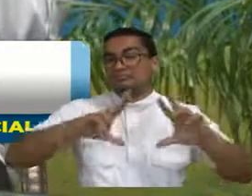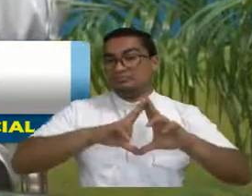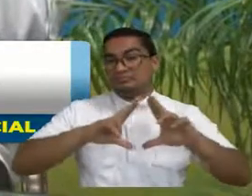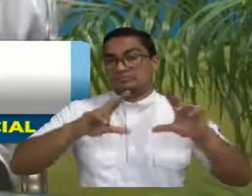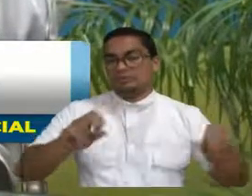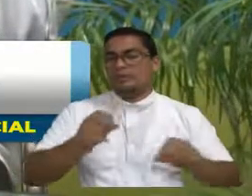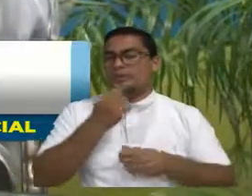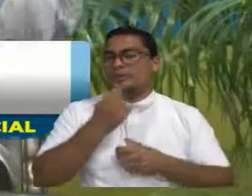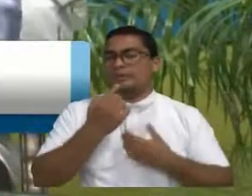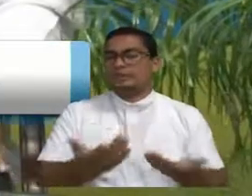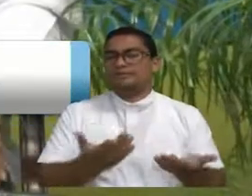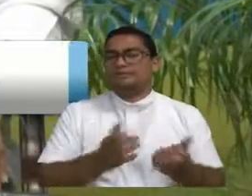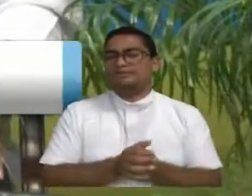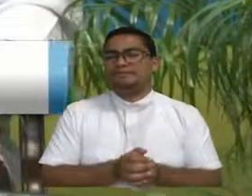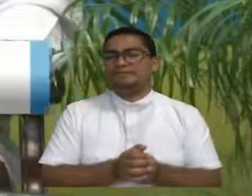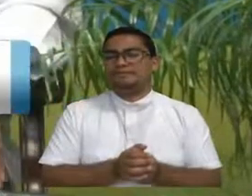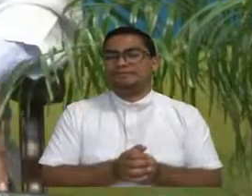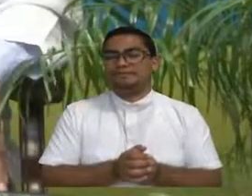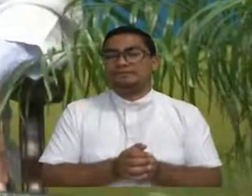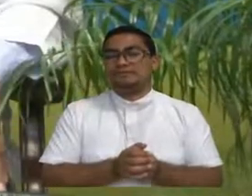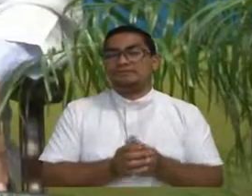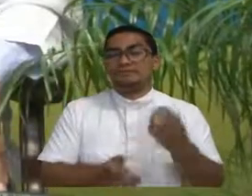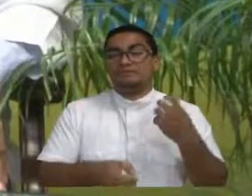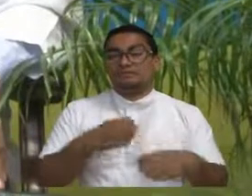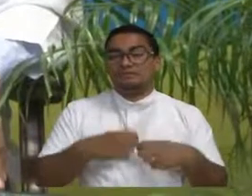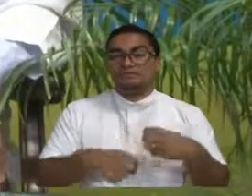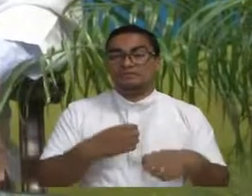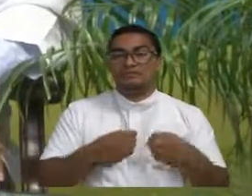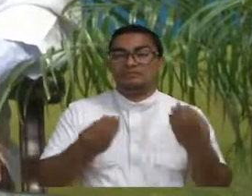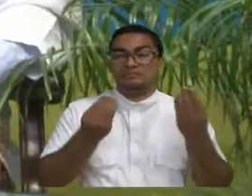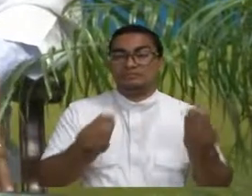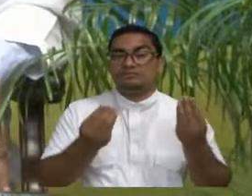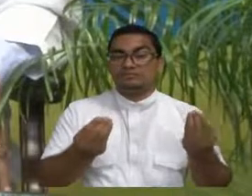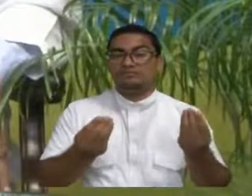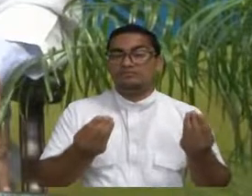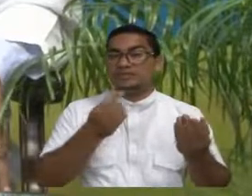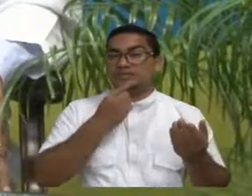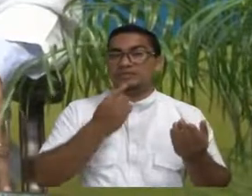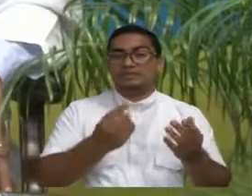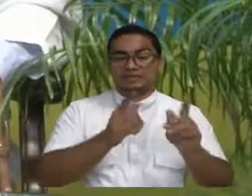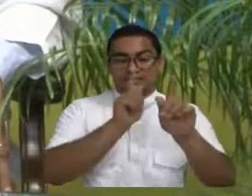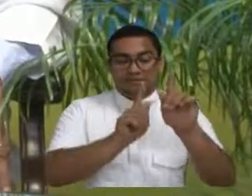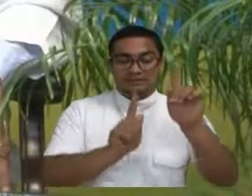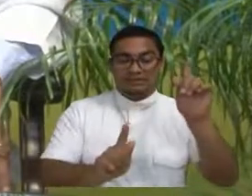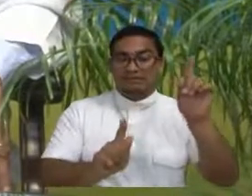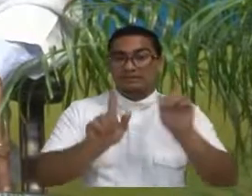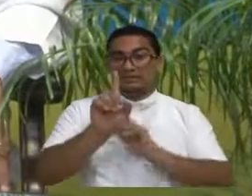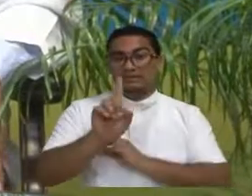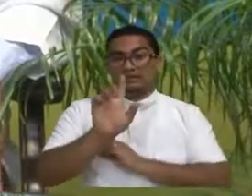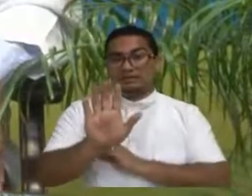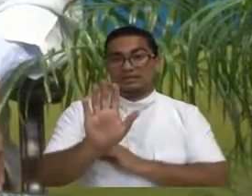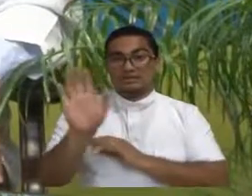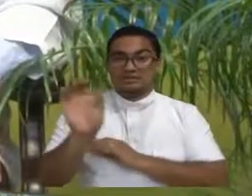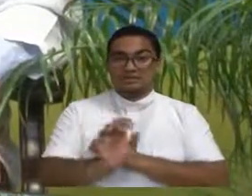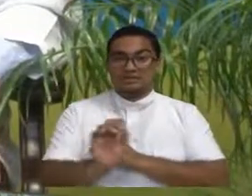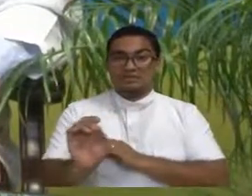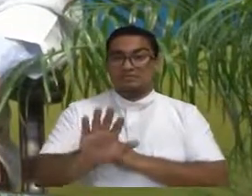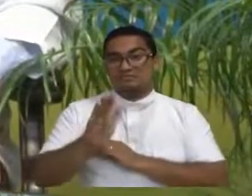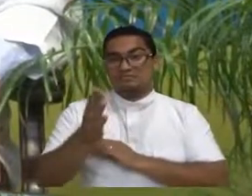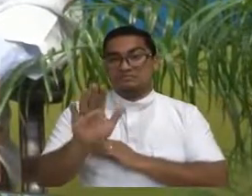Porque afecta, según las estadísticas y los estudios, a un 15% aproximadamente de